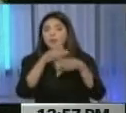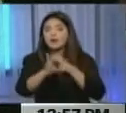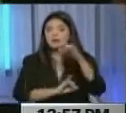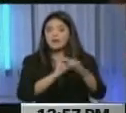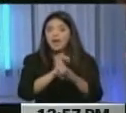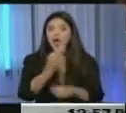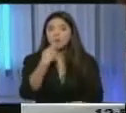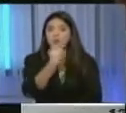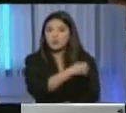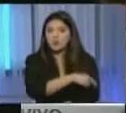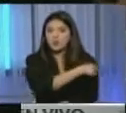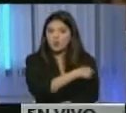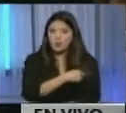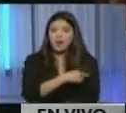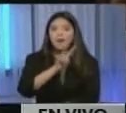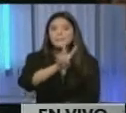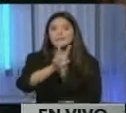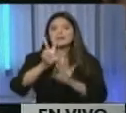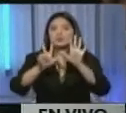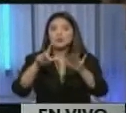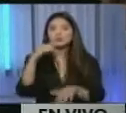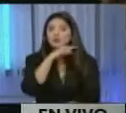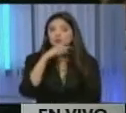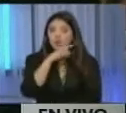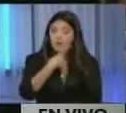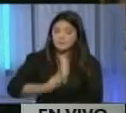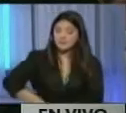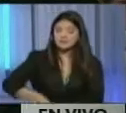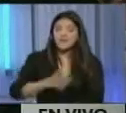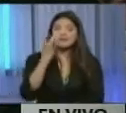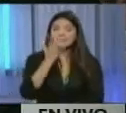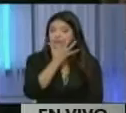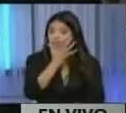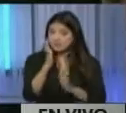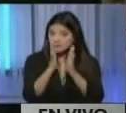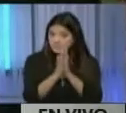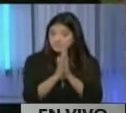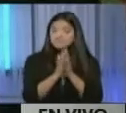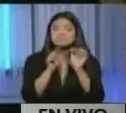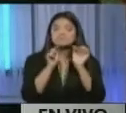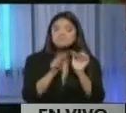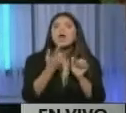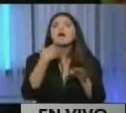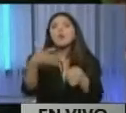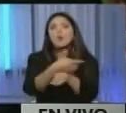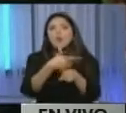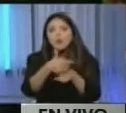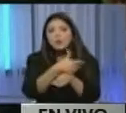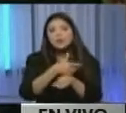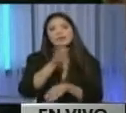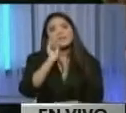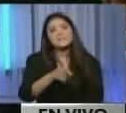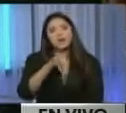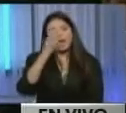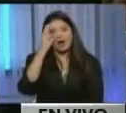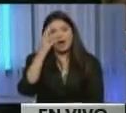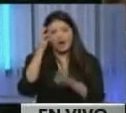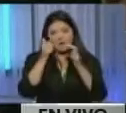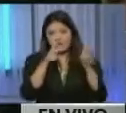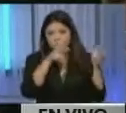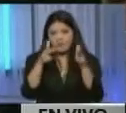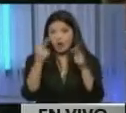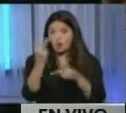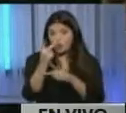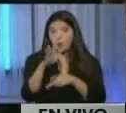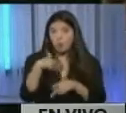Cruz Roja. El 28 de octubre, el presidente Santos sostuvo que el gobierno y las FARC pueden establecer un acuerdo